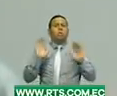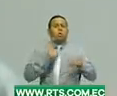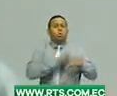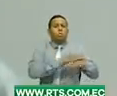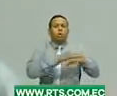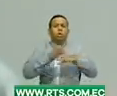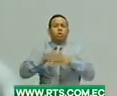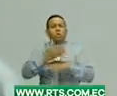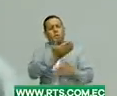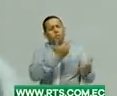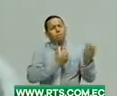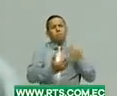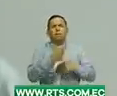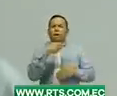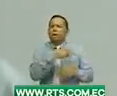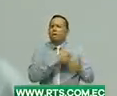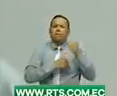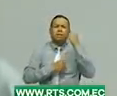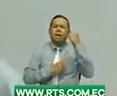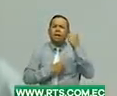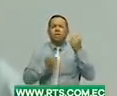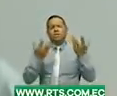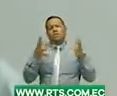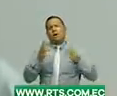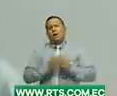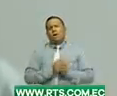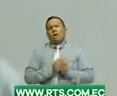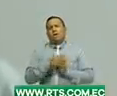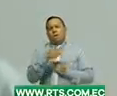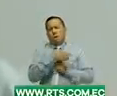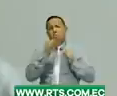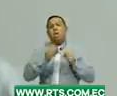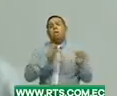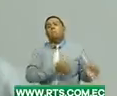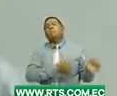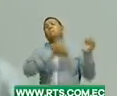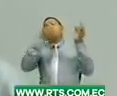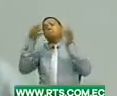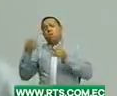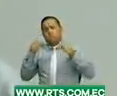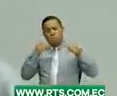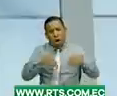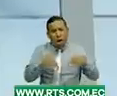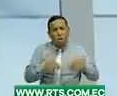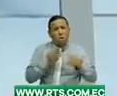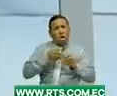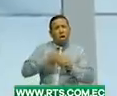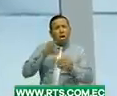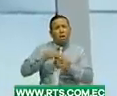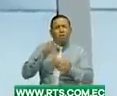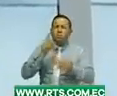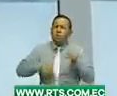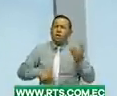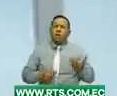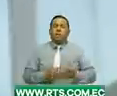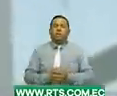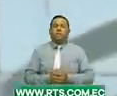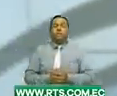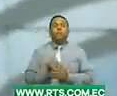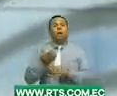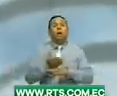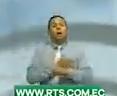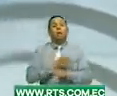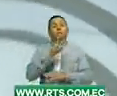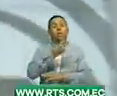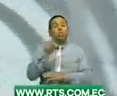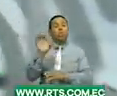candidaturas y ya no tenía derecho. Tenía derecho para futuras elecciones, pero no para esta. El pasado 21 de enero se venció el plazo